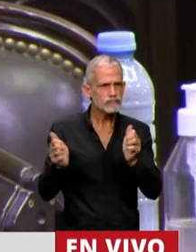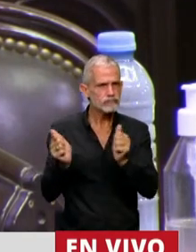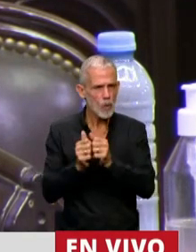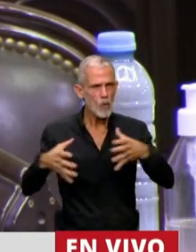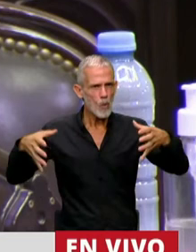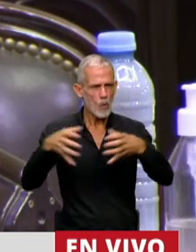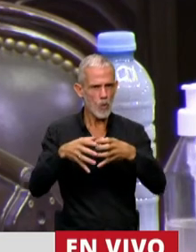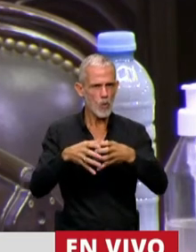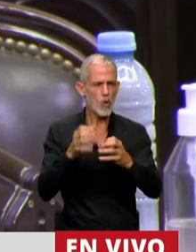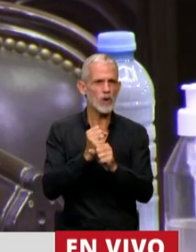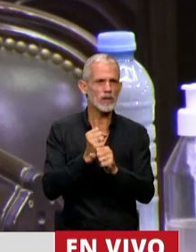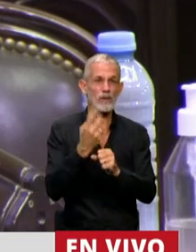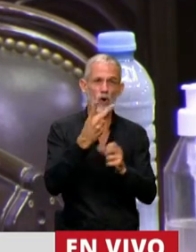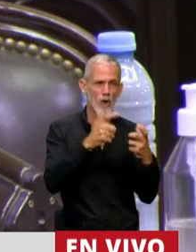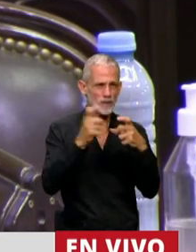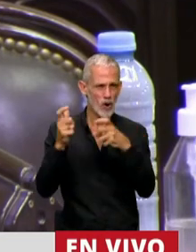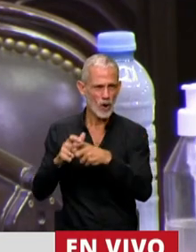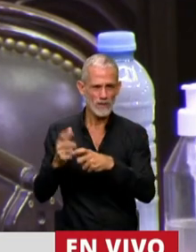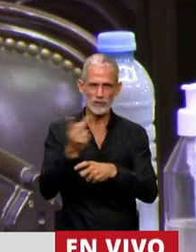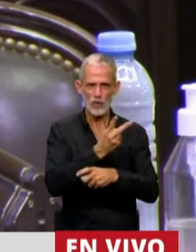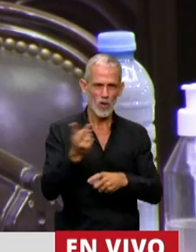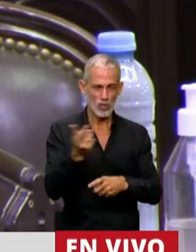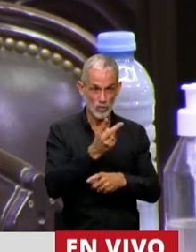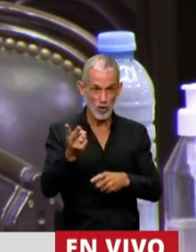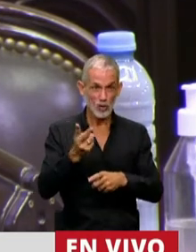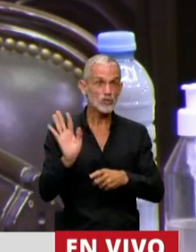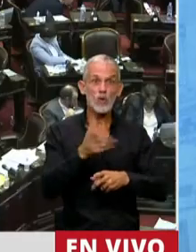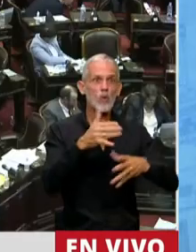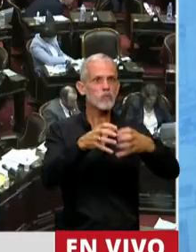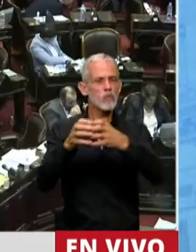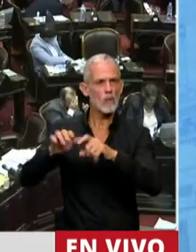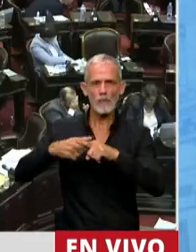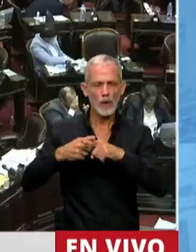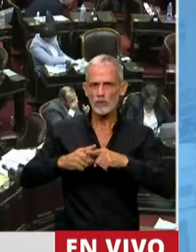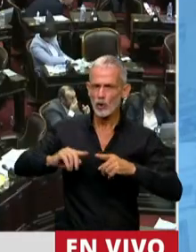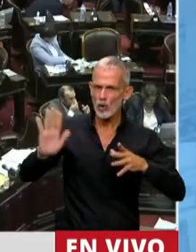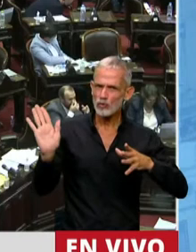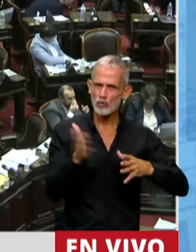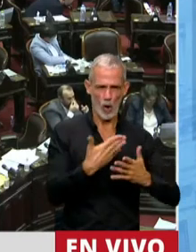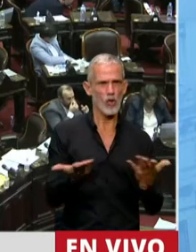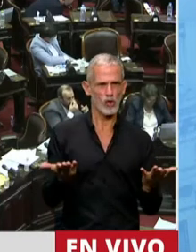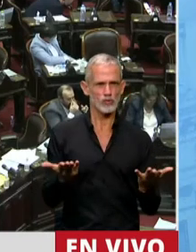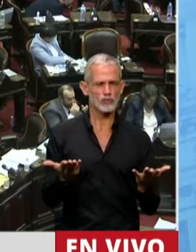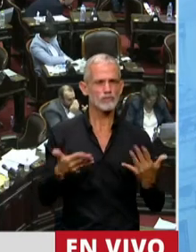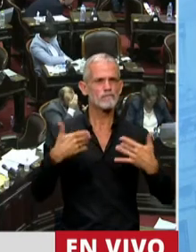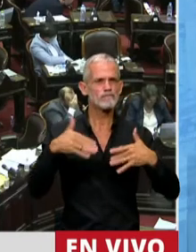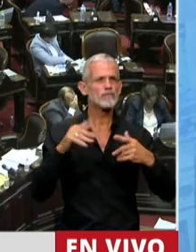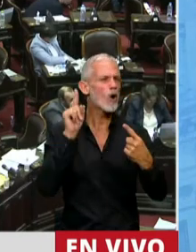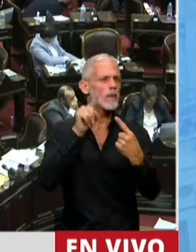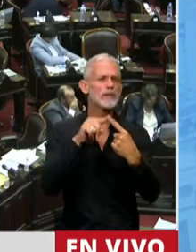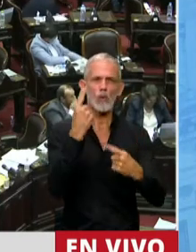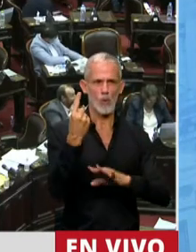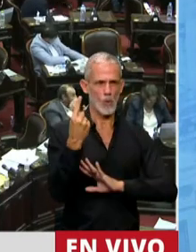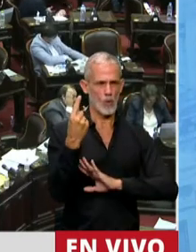conjunta, las dos comisiones y todos los bloques, habla a la clara que tiene un solo